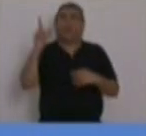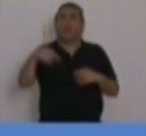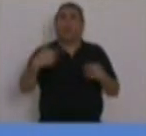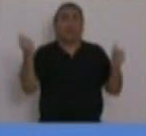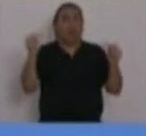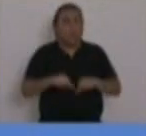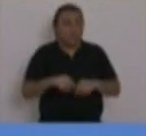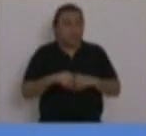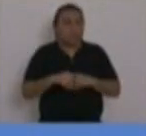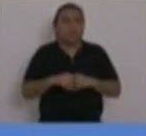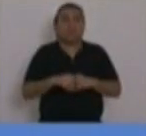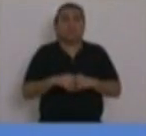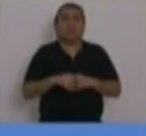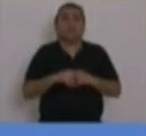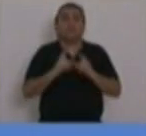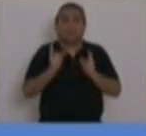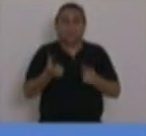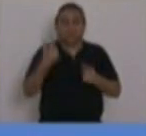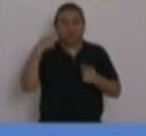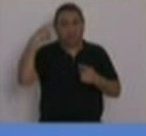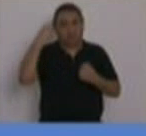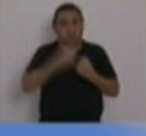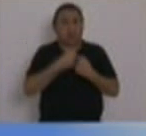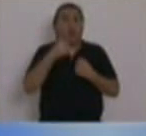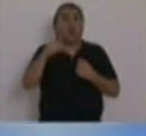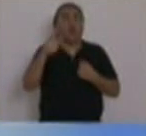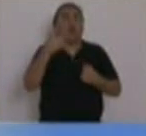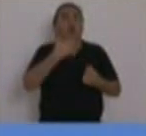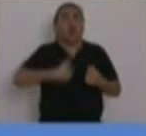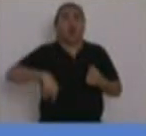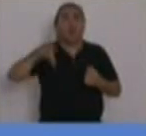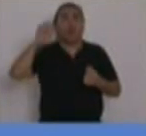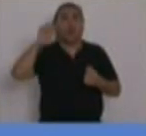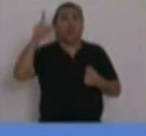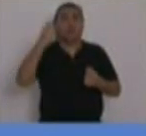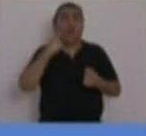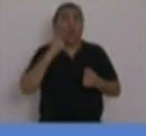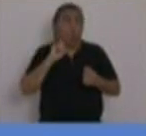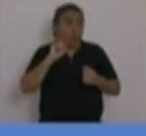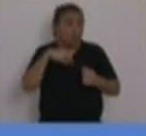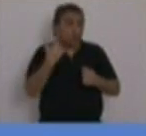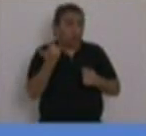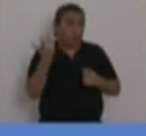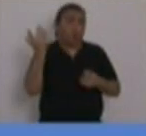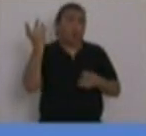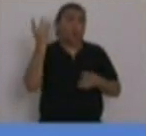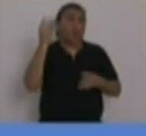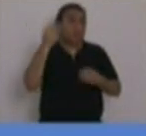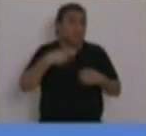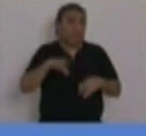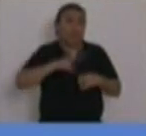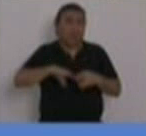el país se endeuda solo para eso y no para obras o para mejorar la calidad de vida de los argentinos. Estamos muy condicionados a futuro.